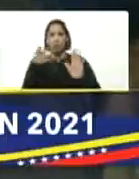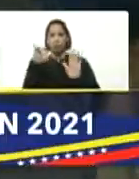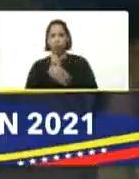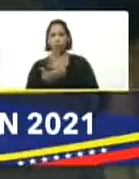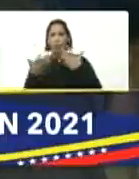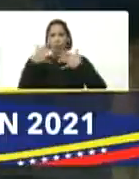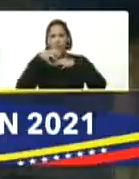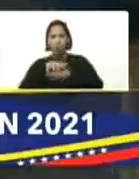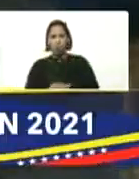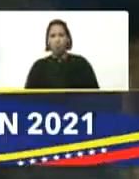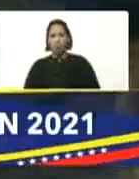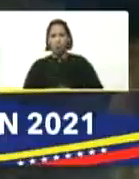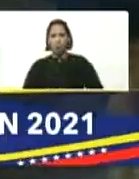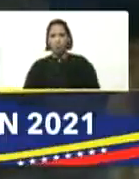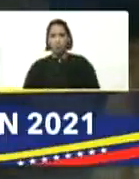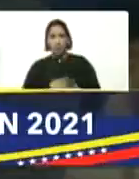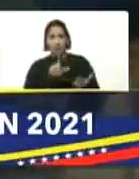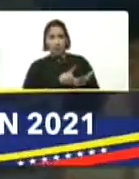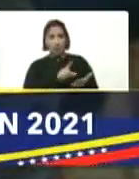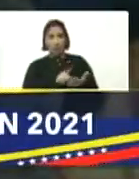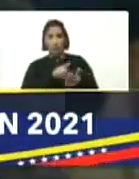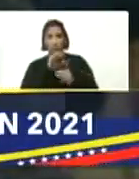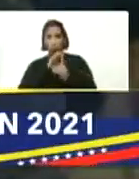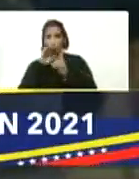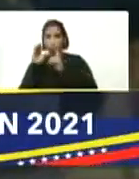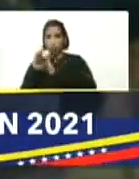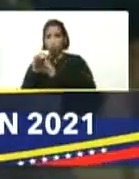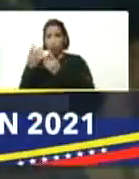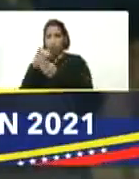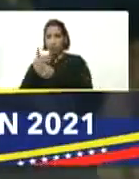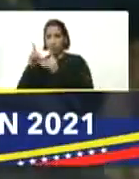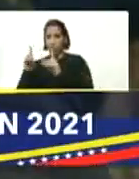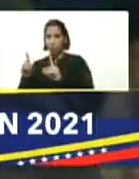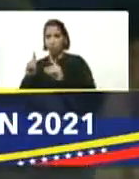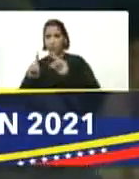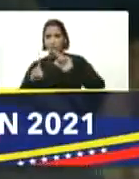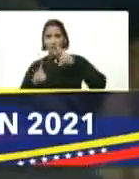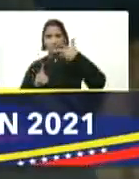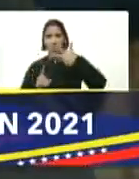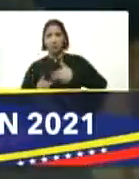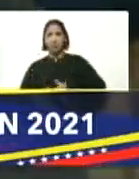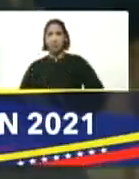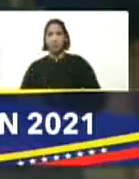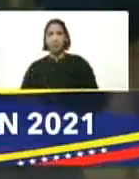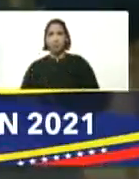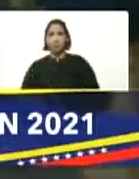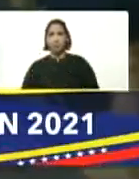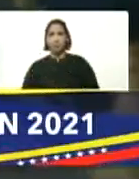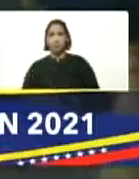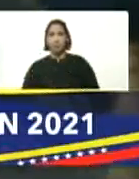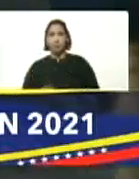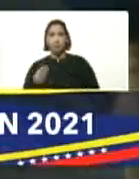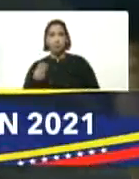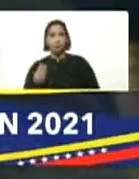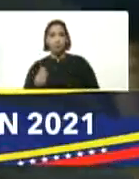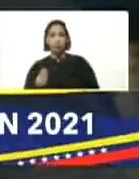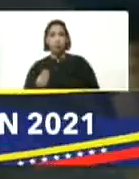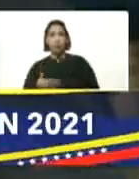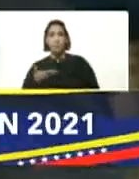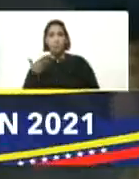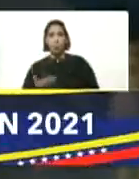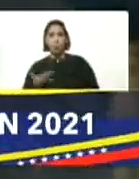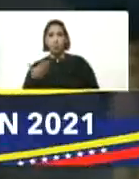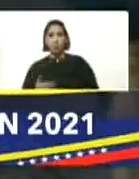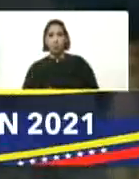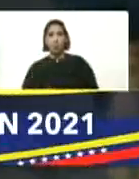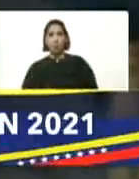articulación entre libro, cultura y democracia. Y la tercera consideración, que considero que es muy importante, es